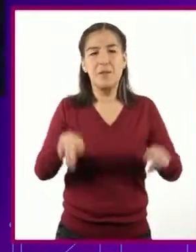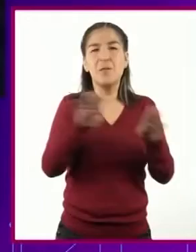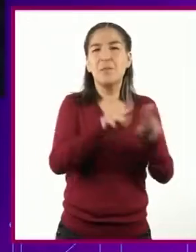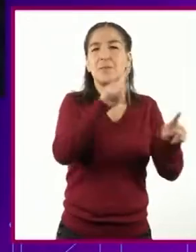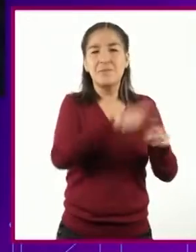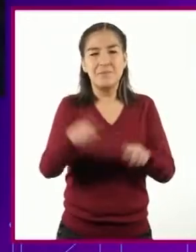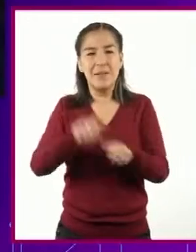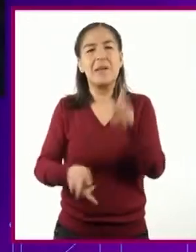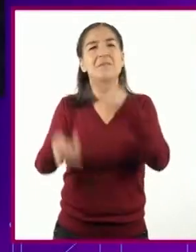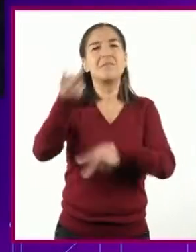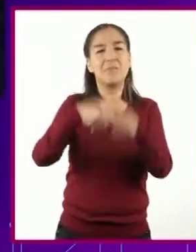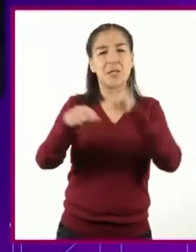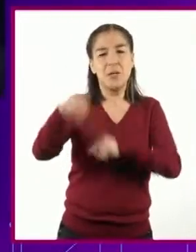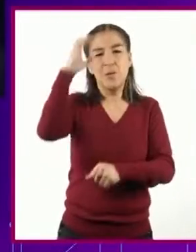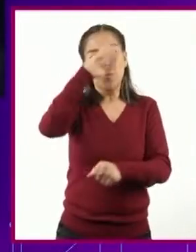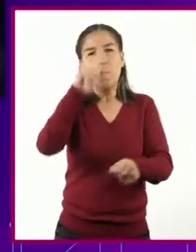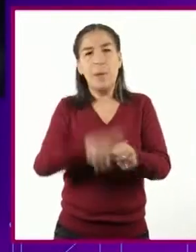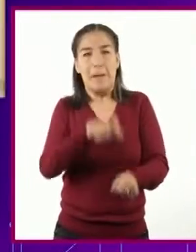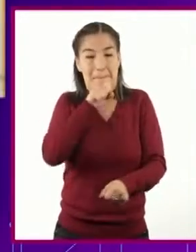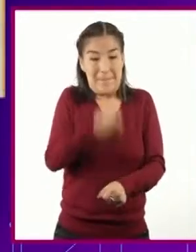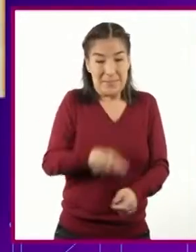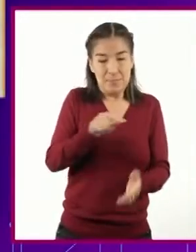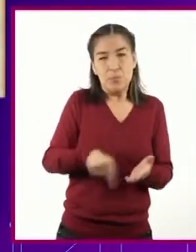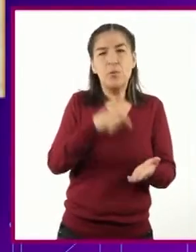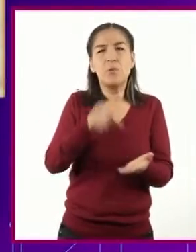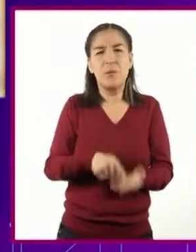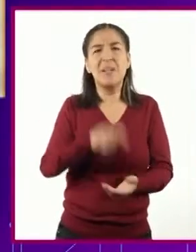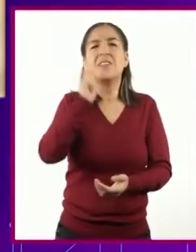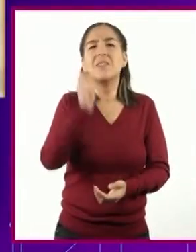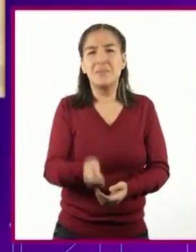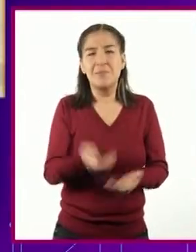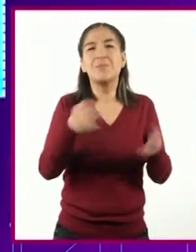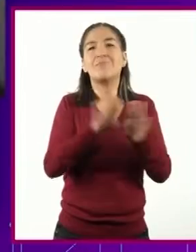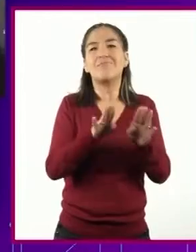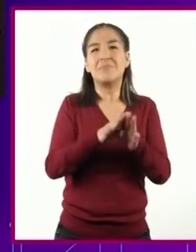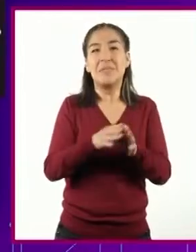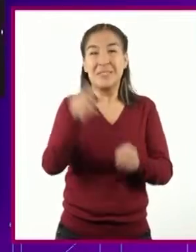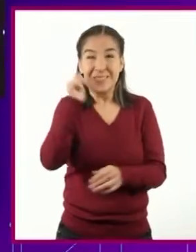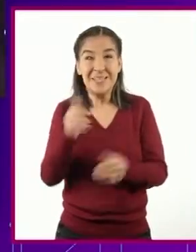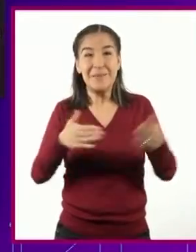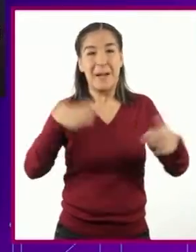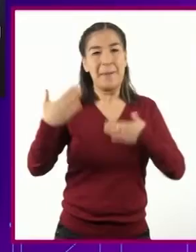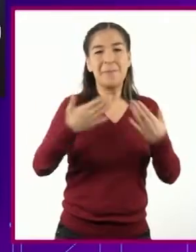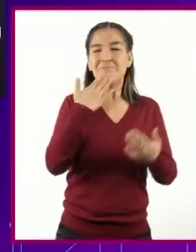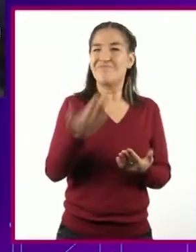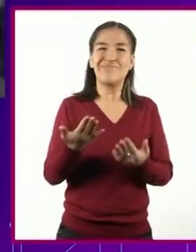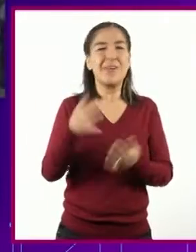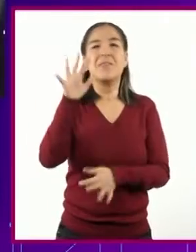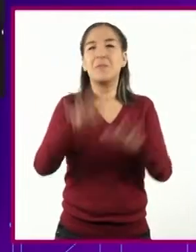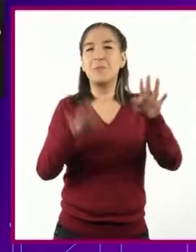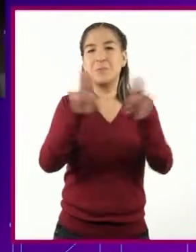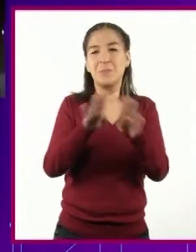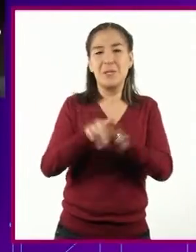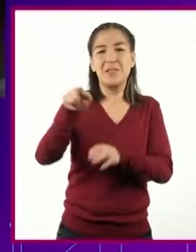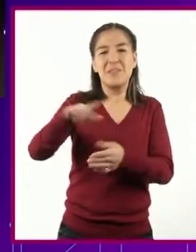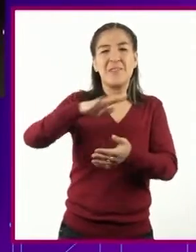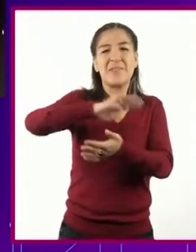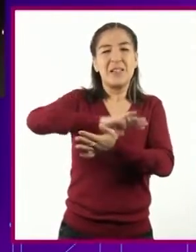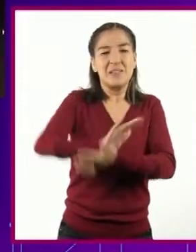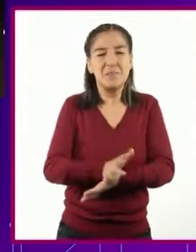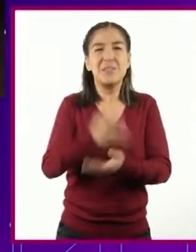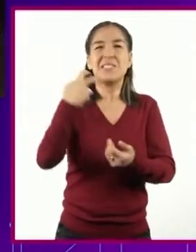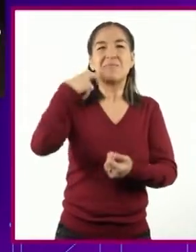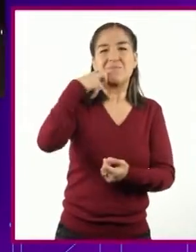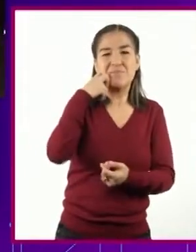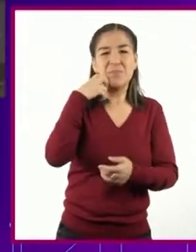diferente procedencia cultural en un mismo espacio no siempre es armoniosa, cuando se presentan actitudes de discriminación,